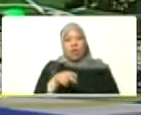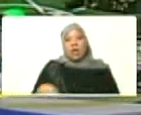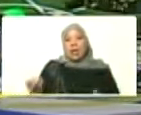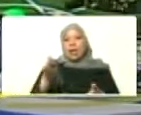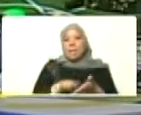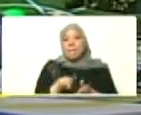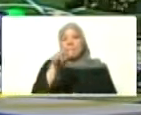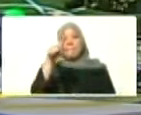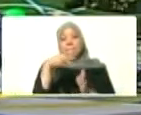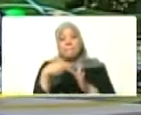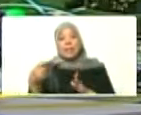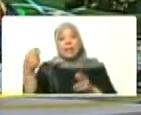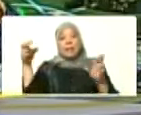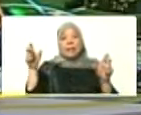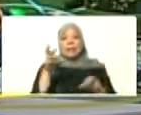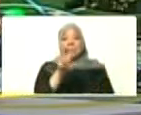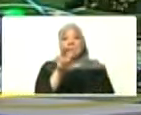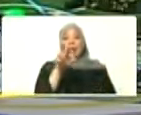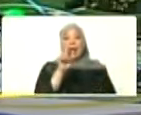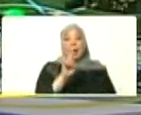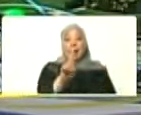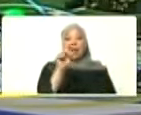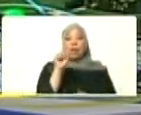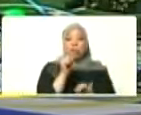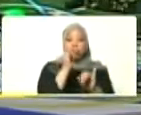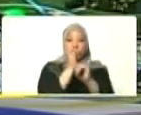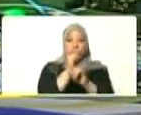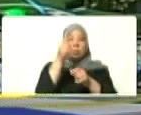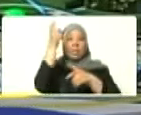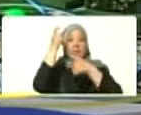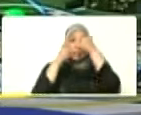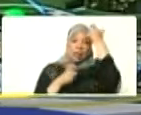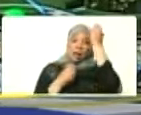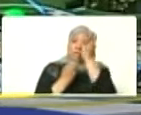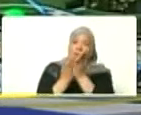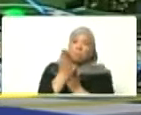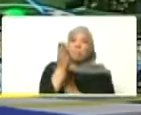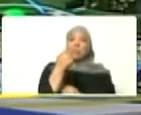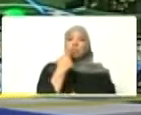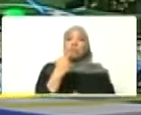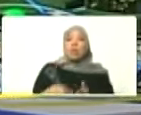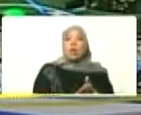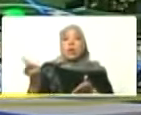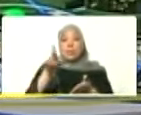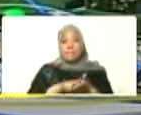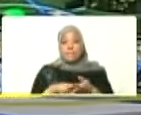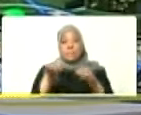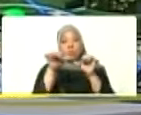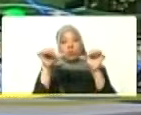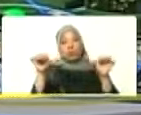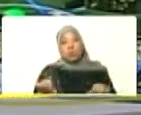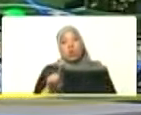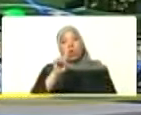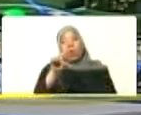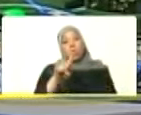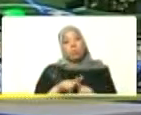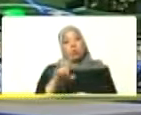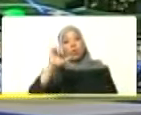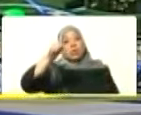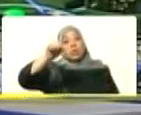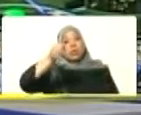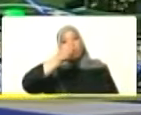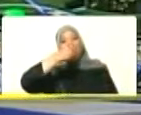Hugo Chávez, las 3R.net, rumbo al 2030, con el método del 1x10 del buen